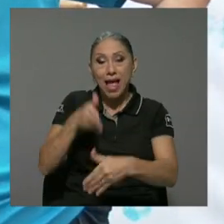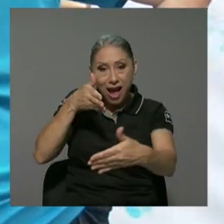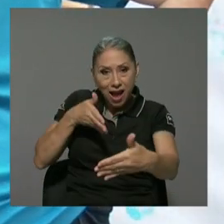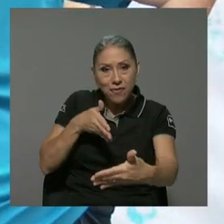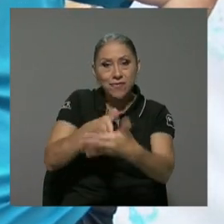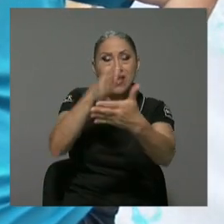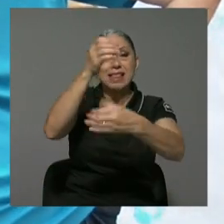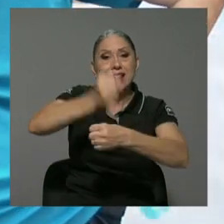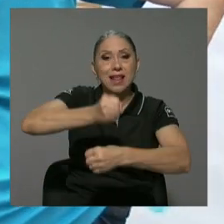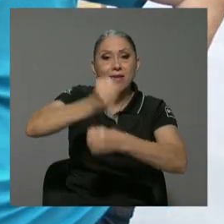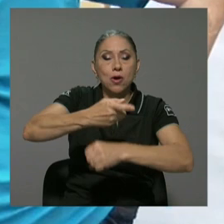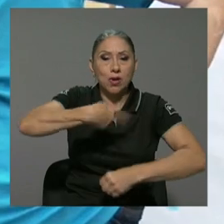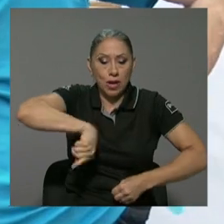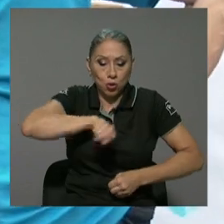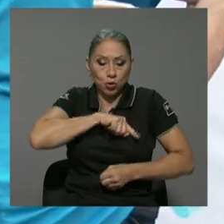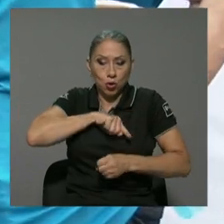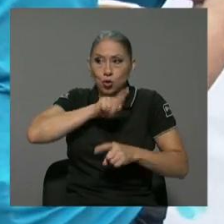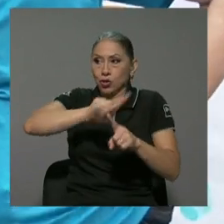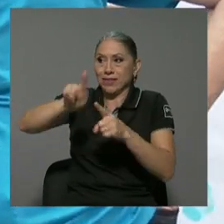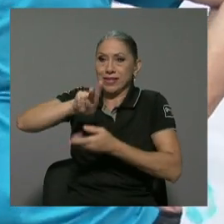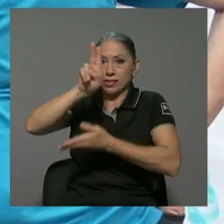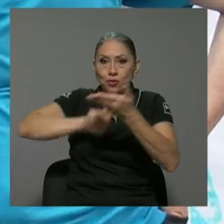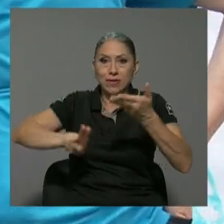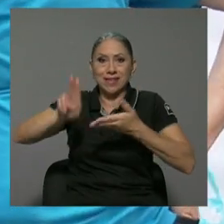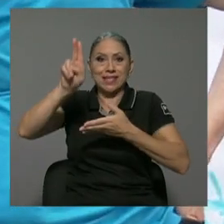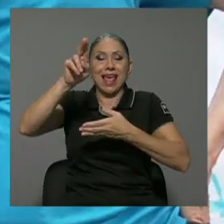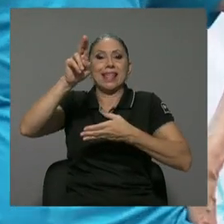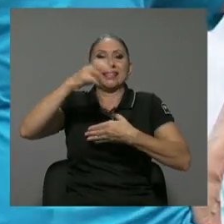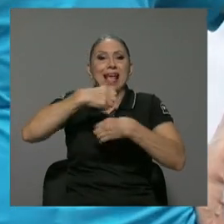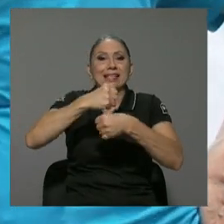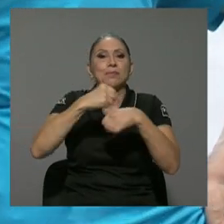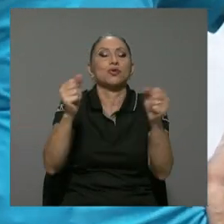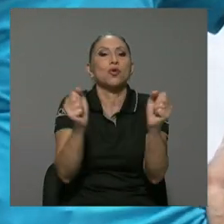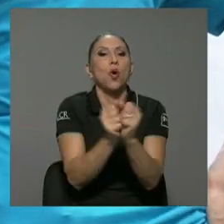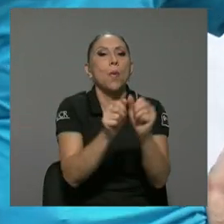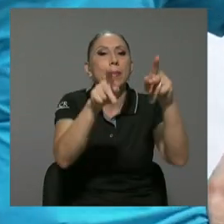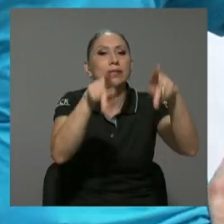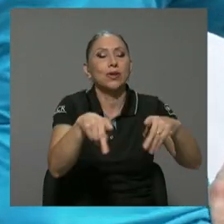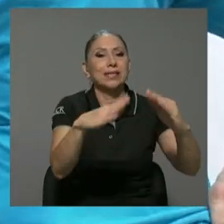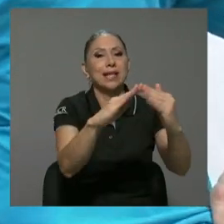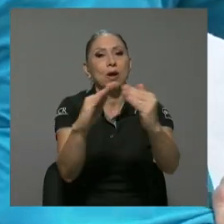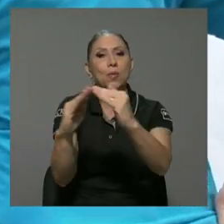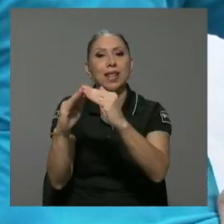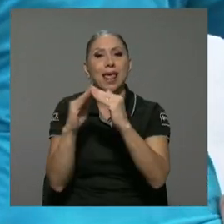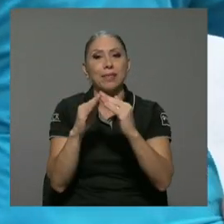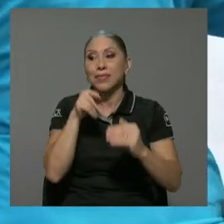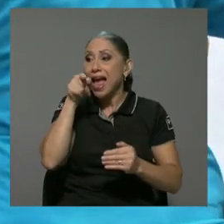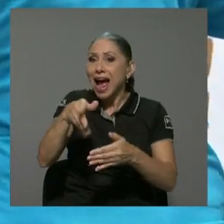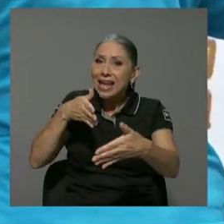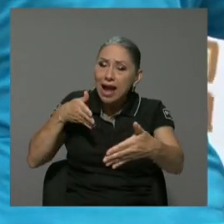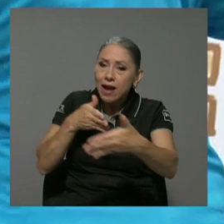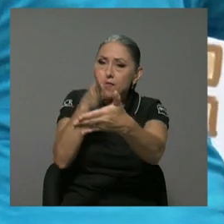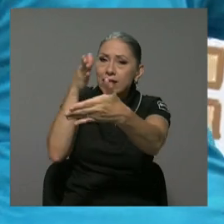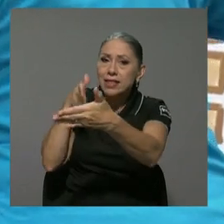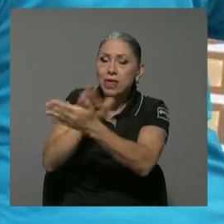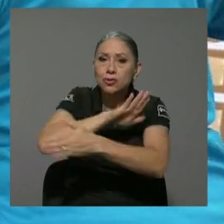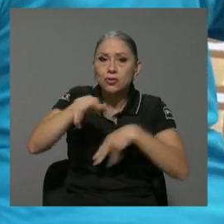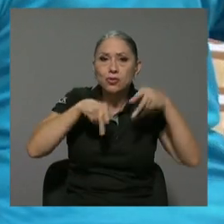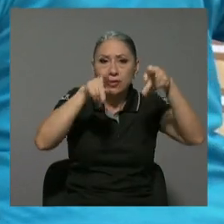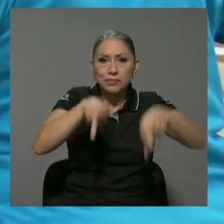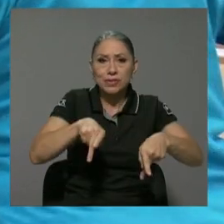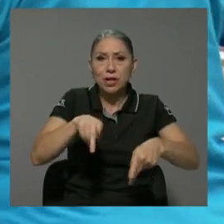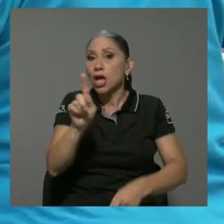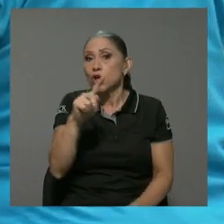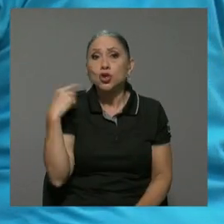las comunidades. Es decir, que en esto nos vemos afectados todos. No solamente es el acceso a la